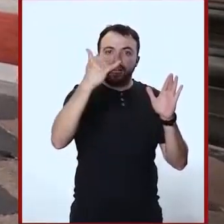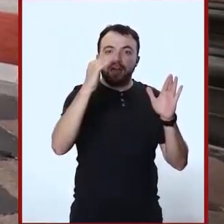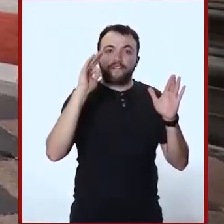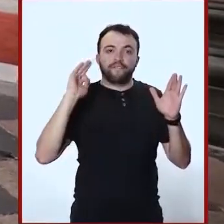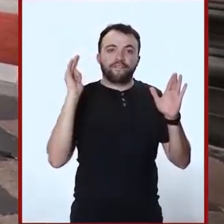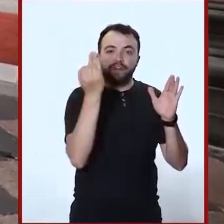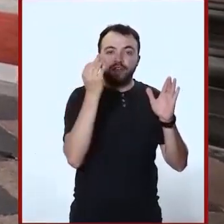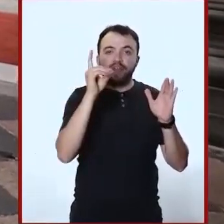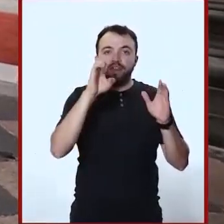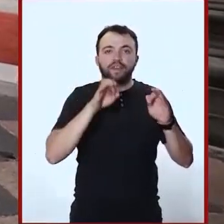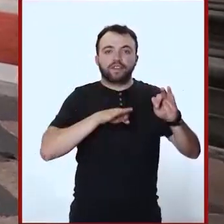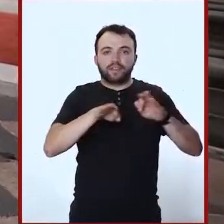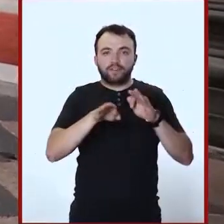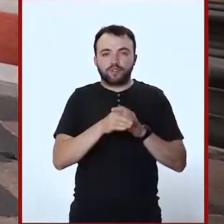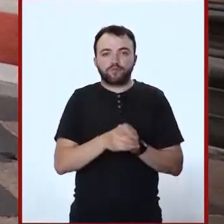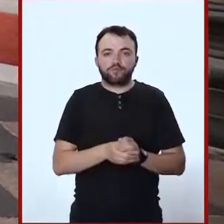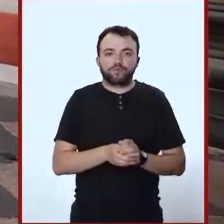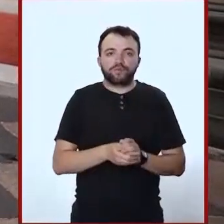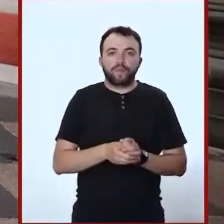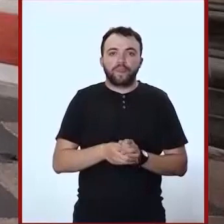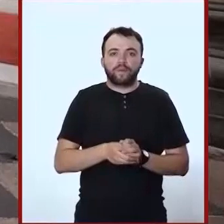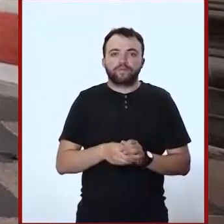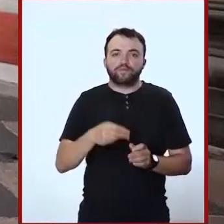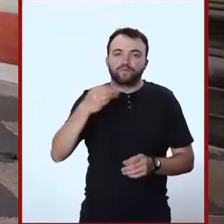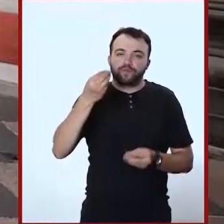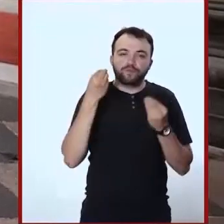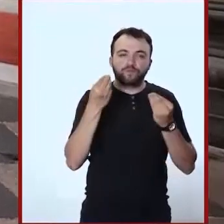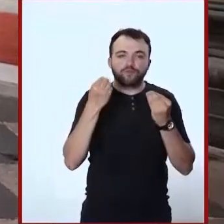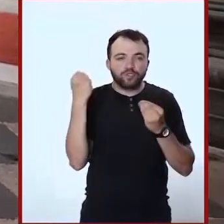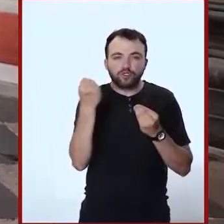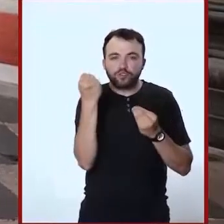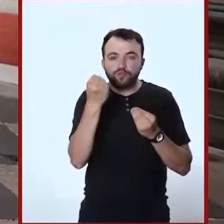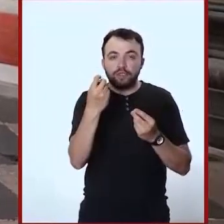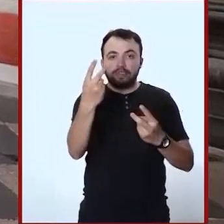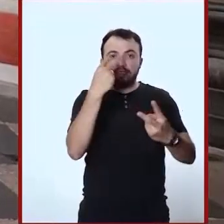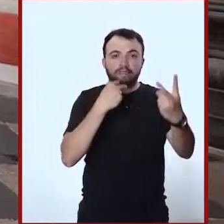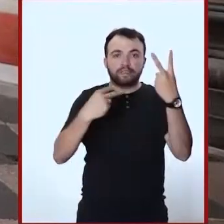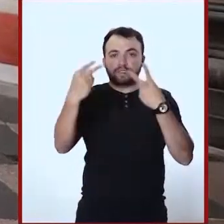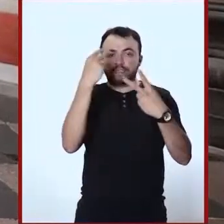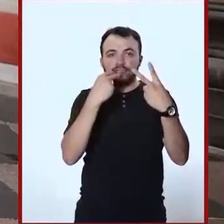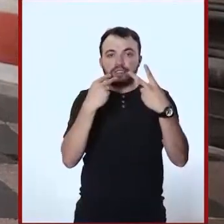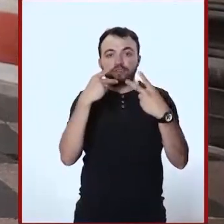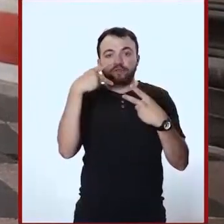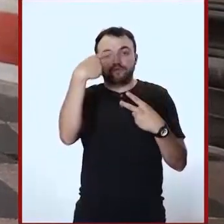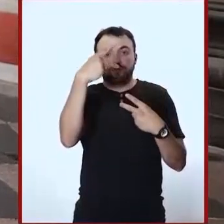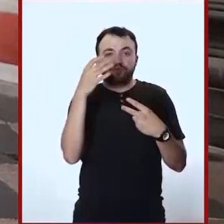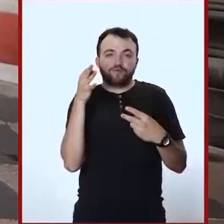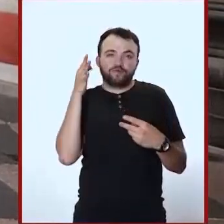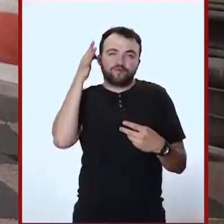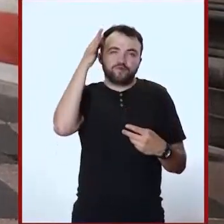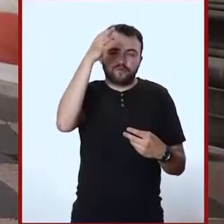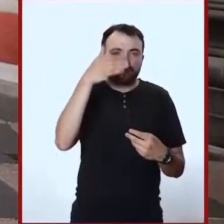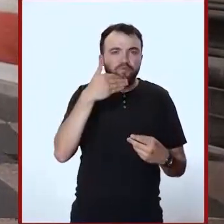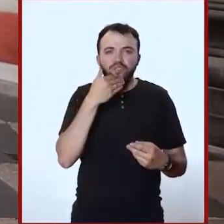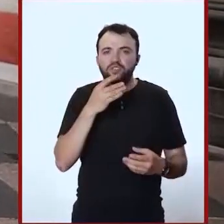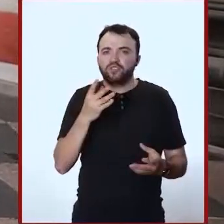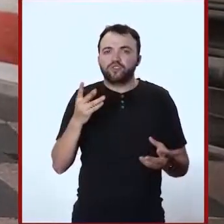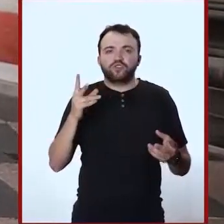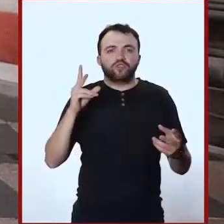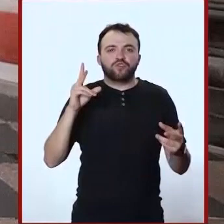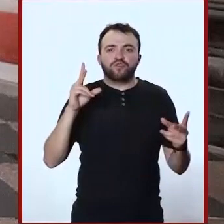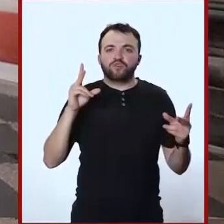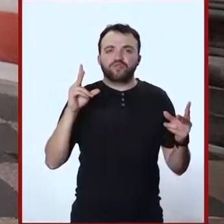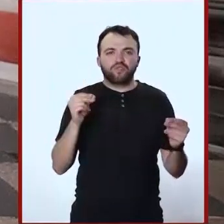Trabajo. Mucho éxito a todos los que nos ven, tanto en sus estudios como en su próxima vida laboral.